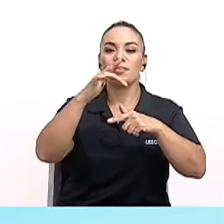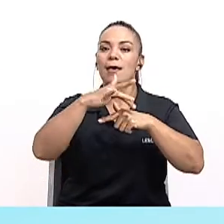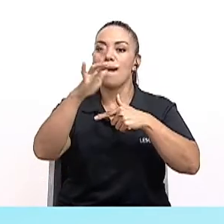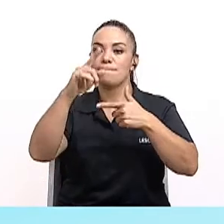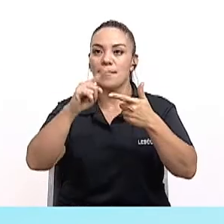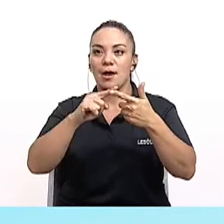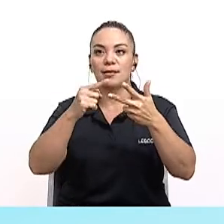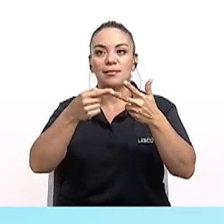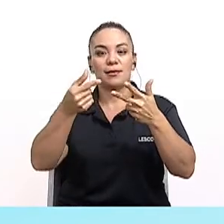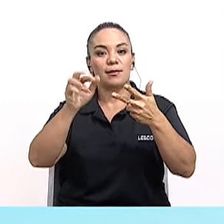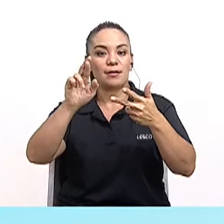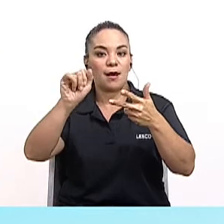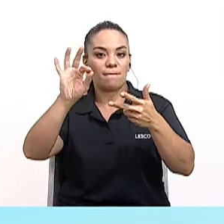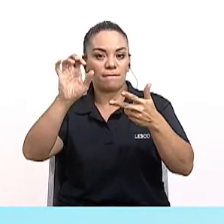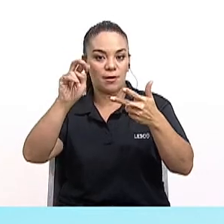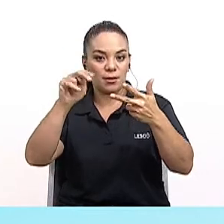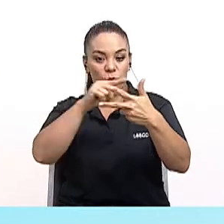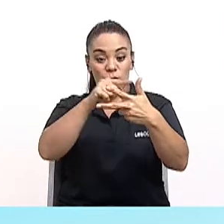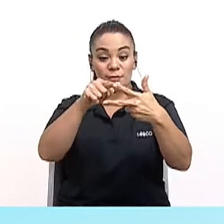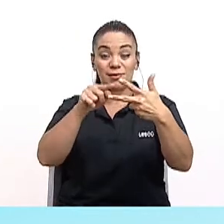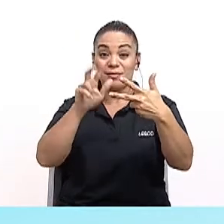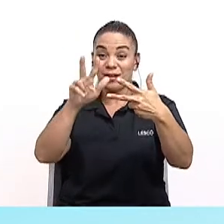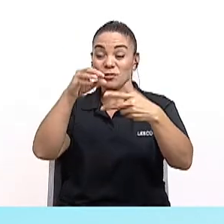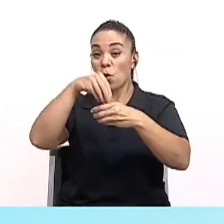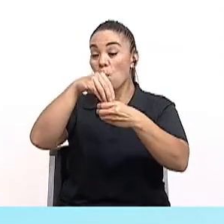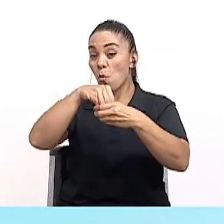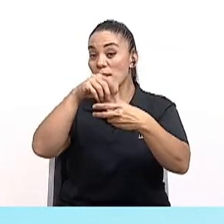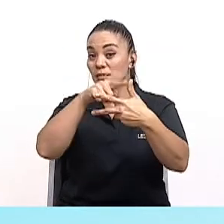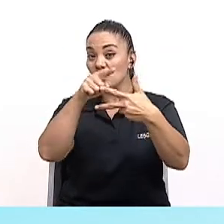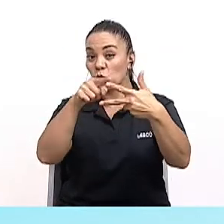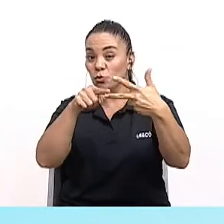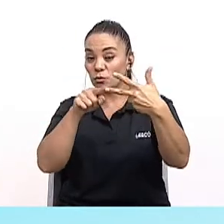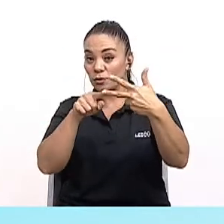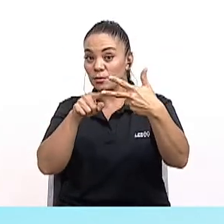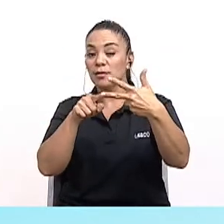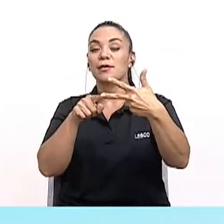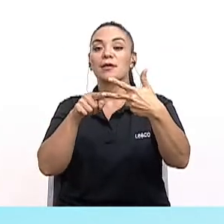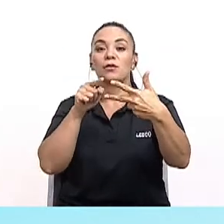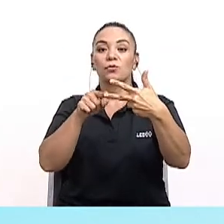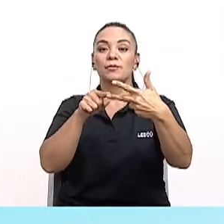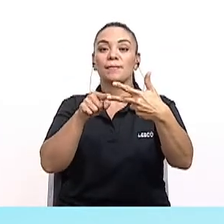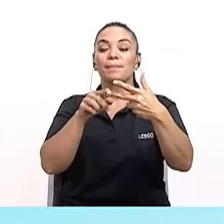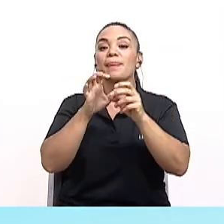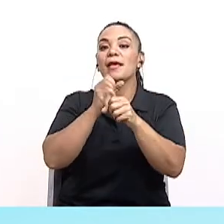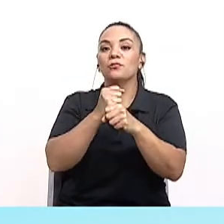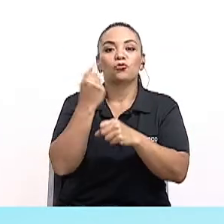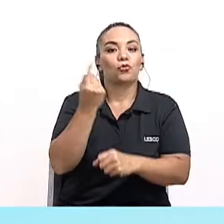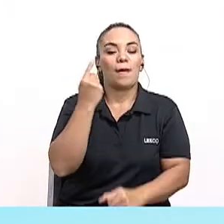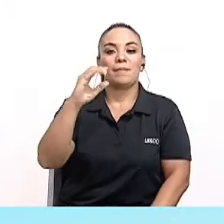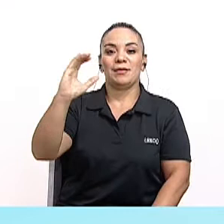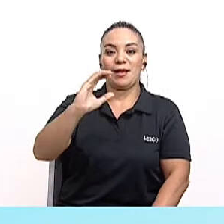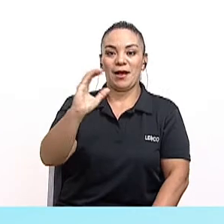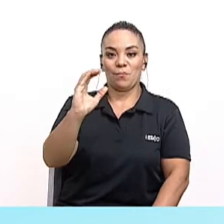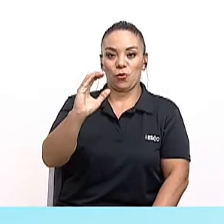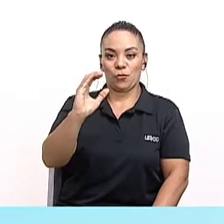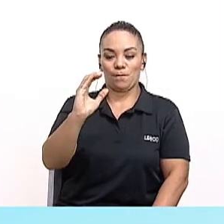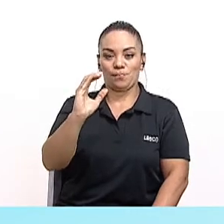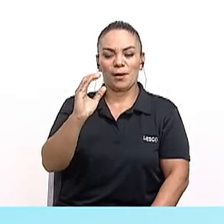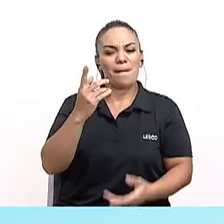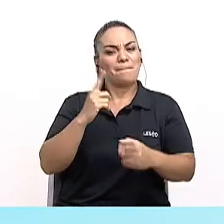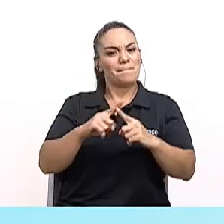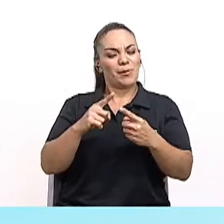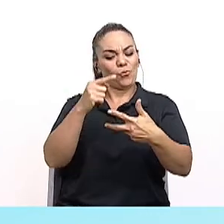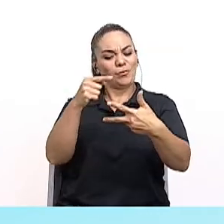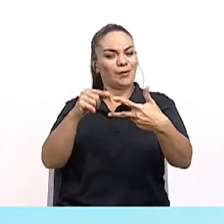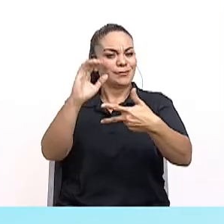grafeno. Esos tres compuestos son tres compuestos que están hechos solamente de carbono. ¿En qué se